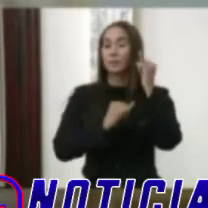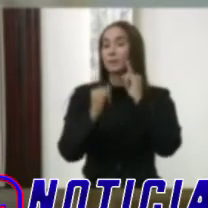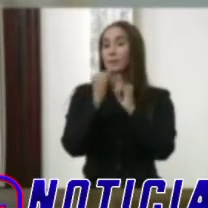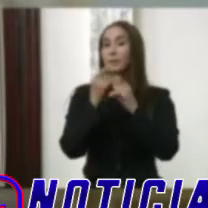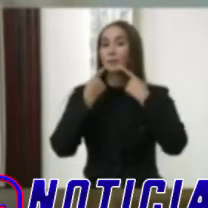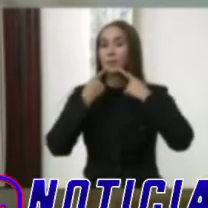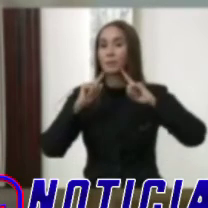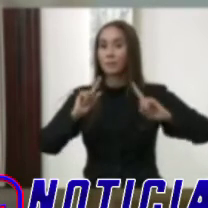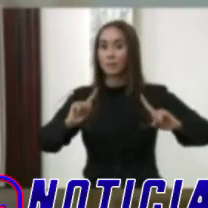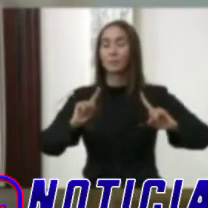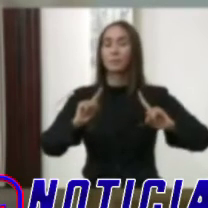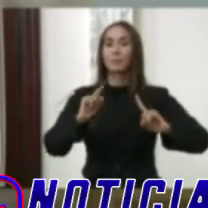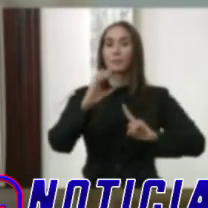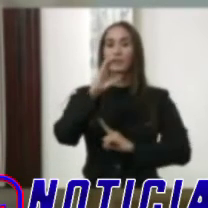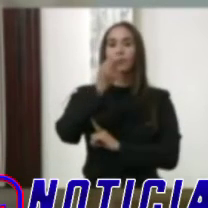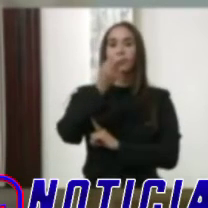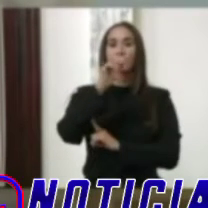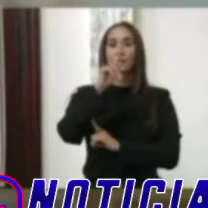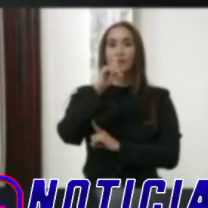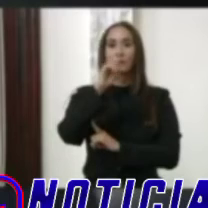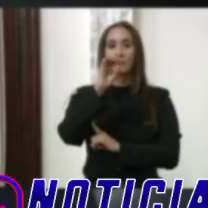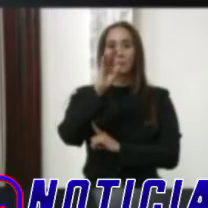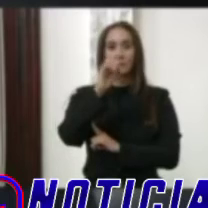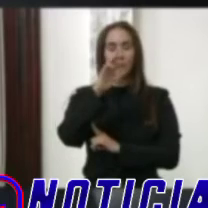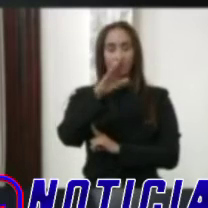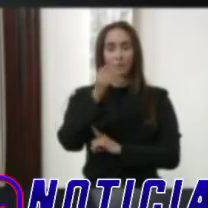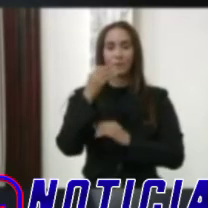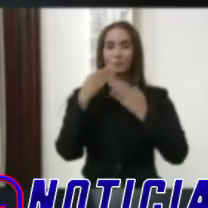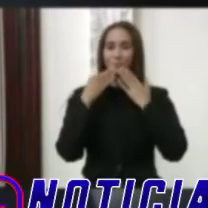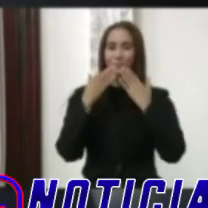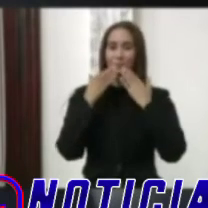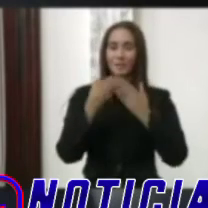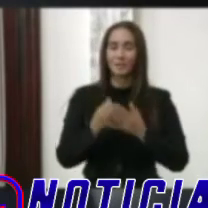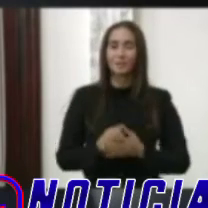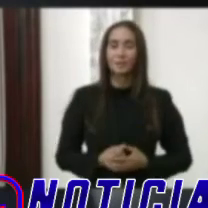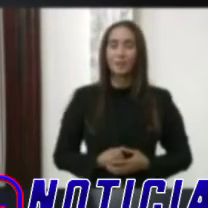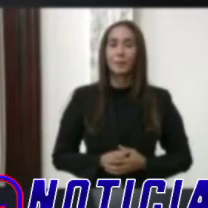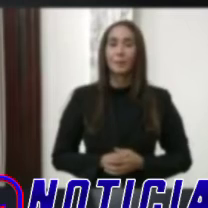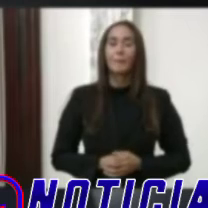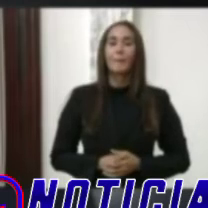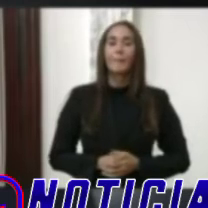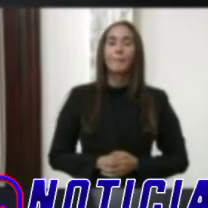Prensa, Christopher Barnes. Gracias.